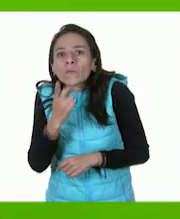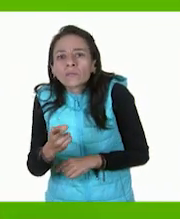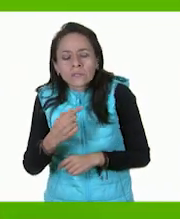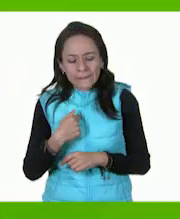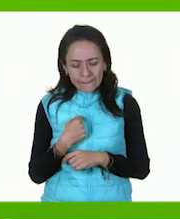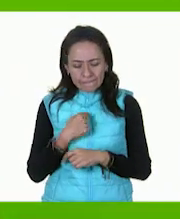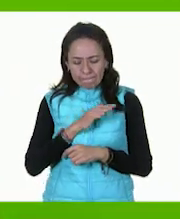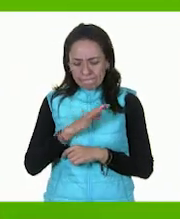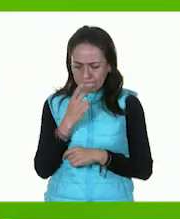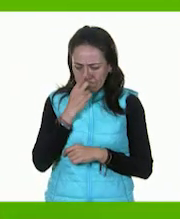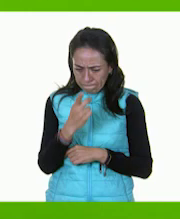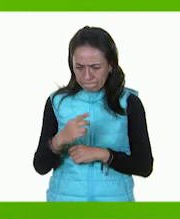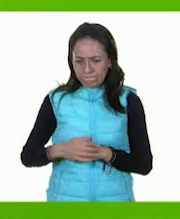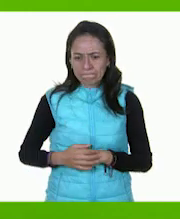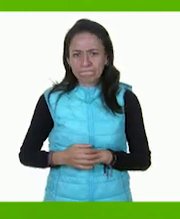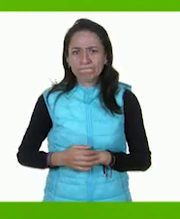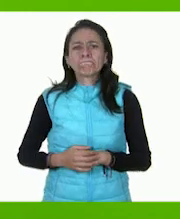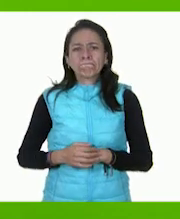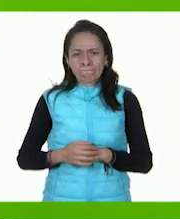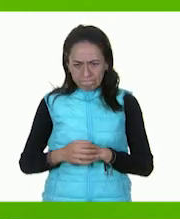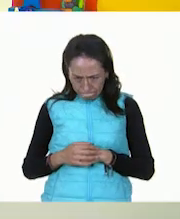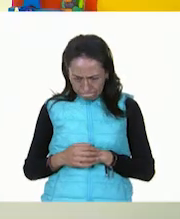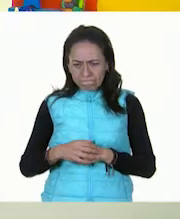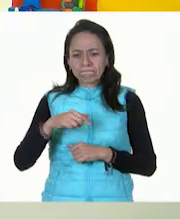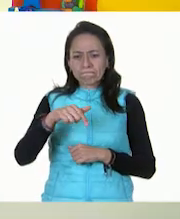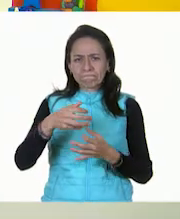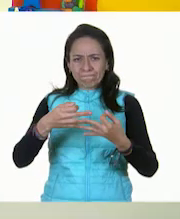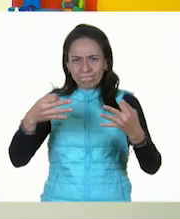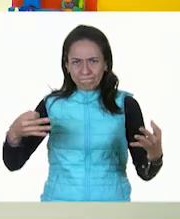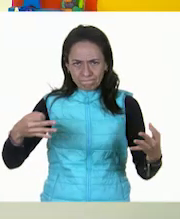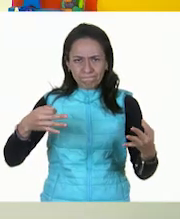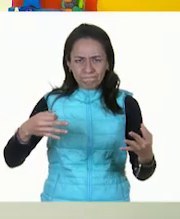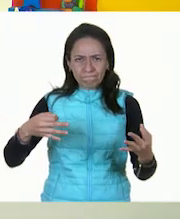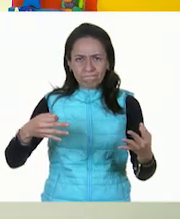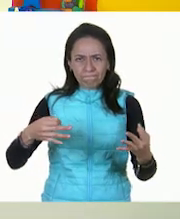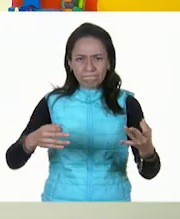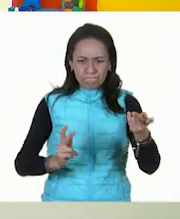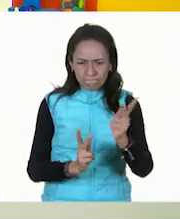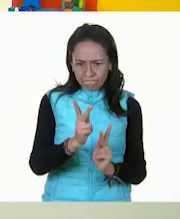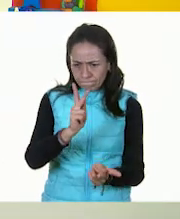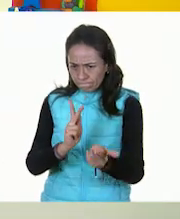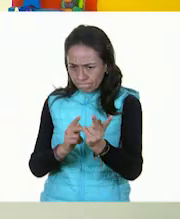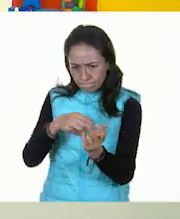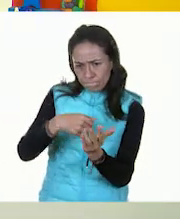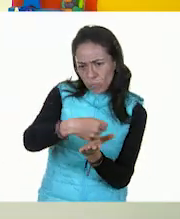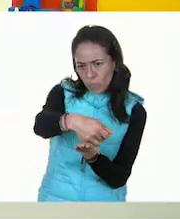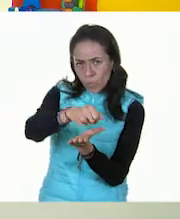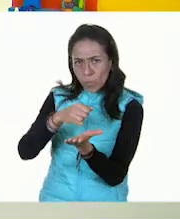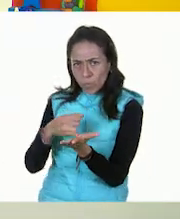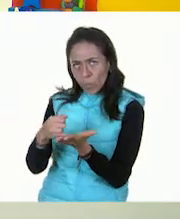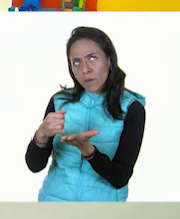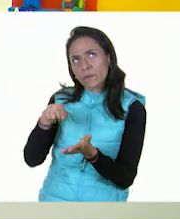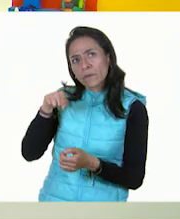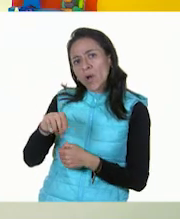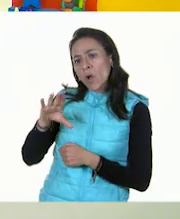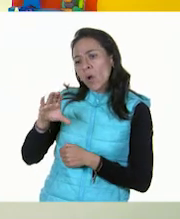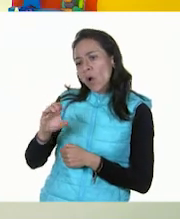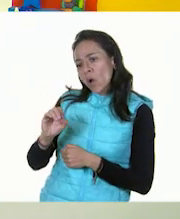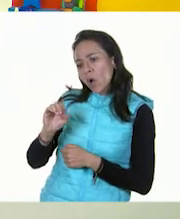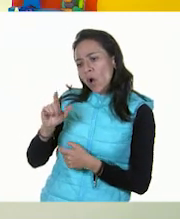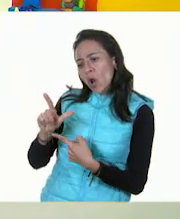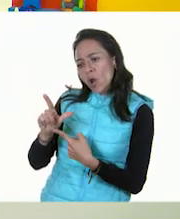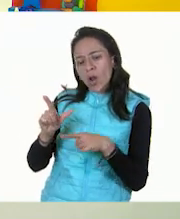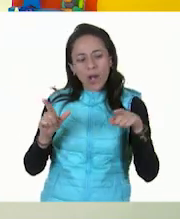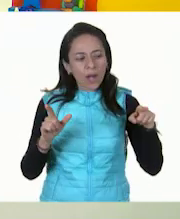había un huerto de col que tomaba mucho el sol. Ah.